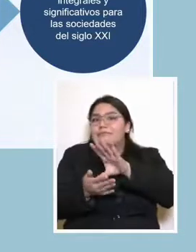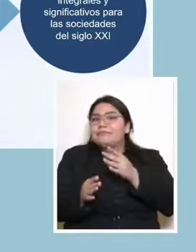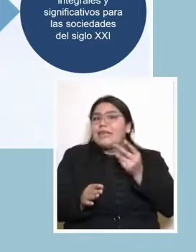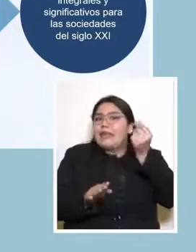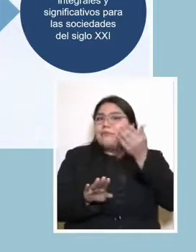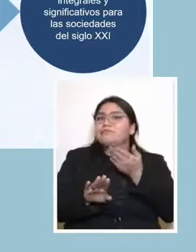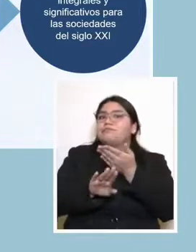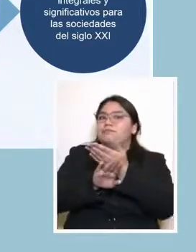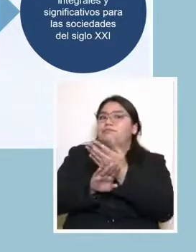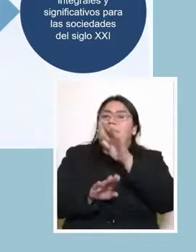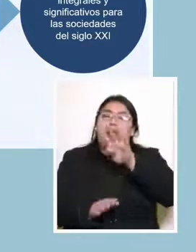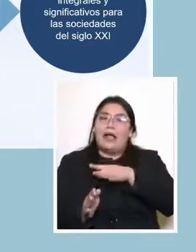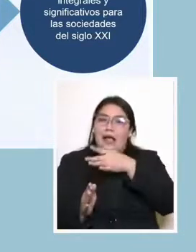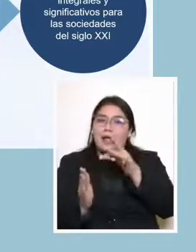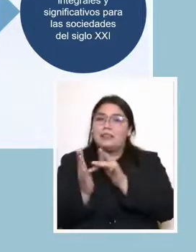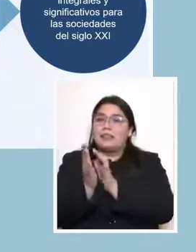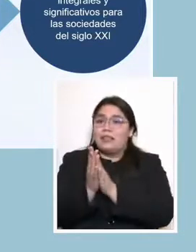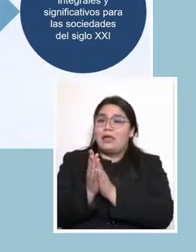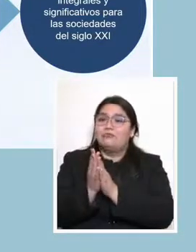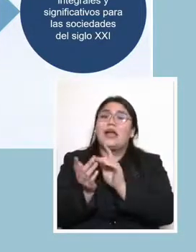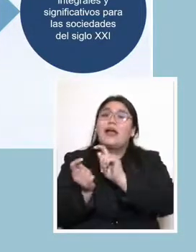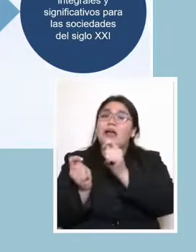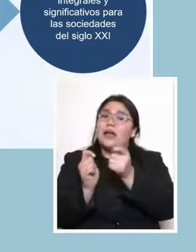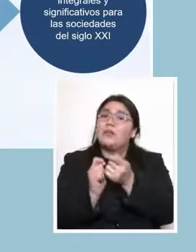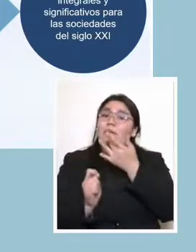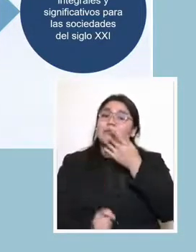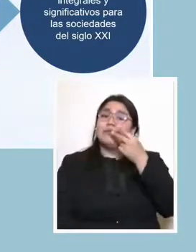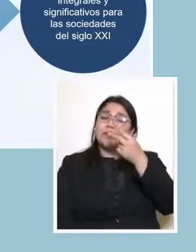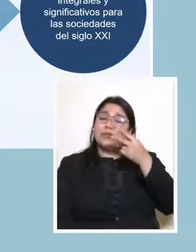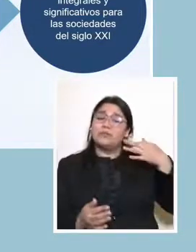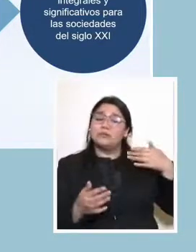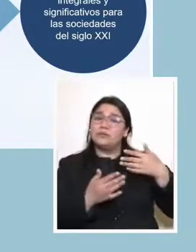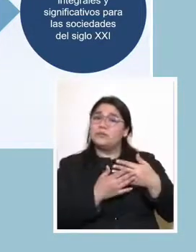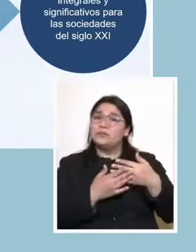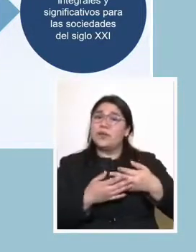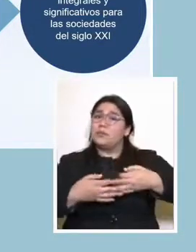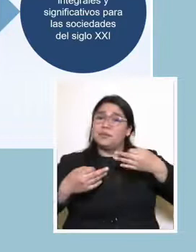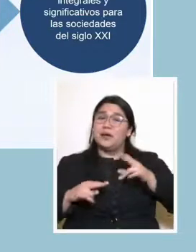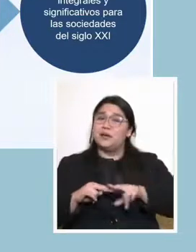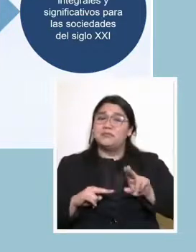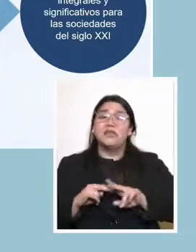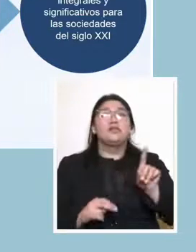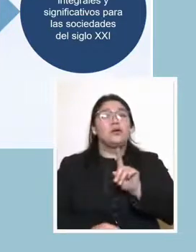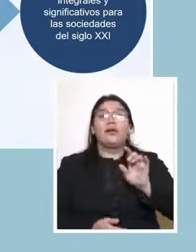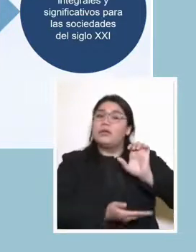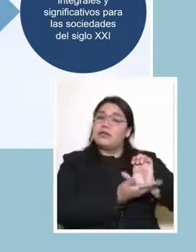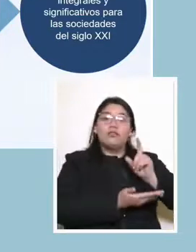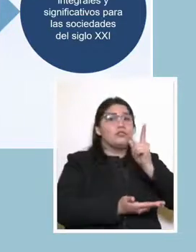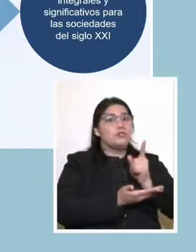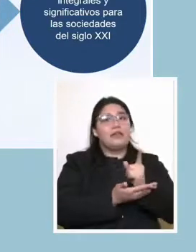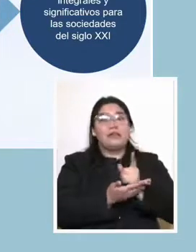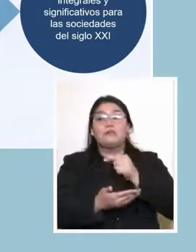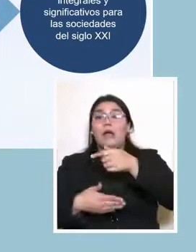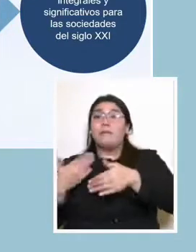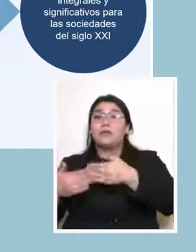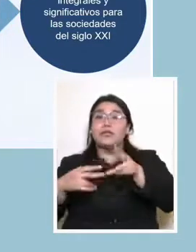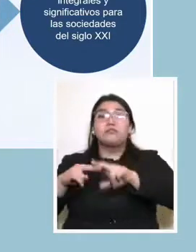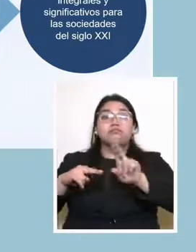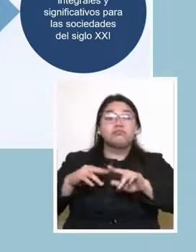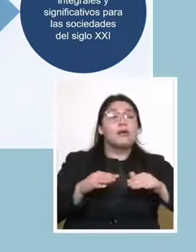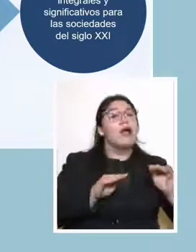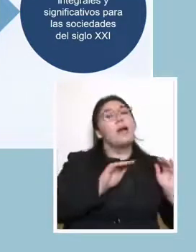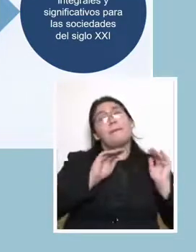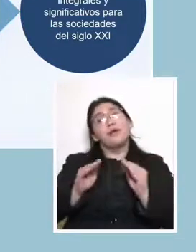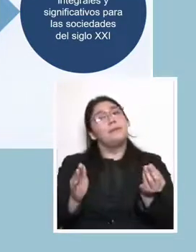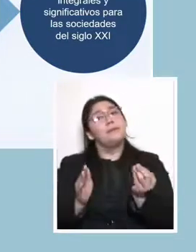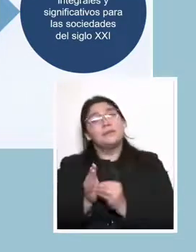precisamente hemos visto que no se ha desarrollado de la manera más adecuada. El Estado tiene que apoyar mucho más esos procesos de implementación porque la ciudadanía